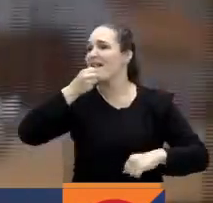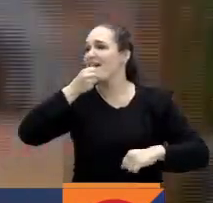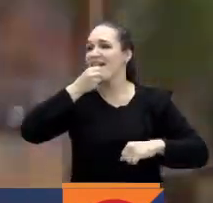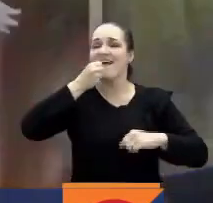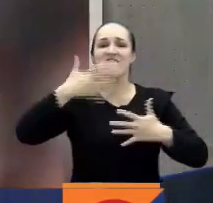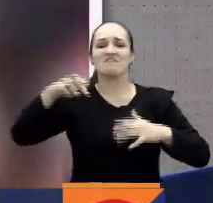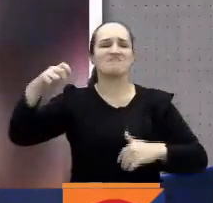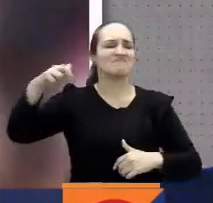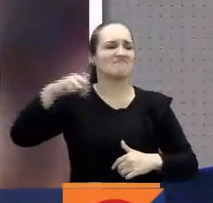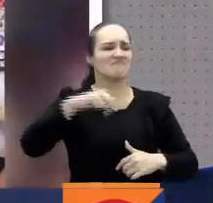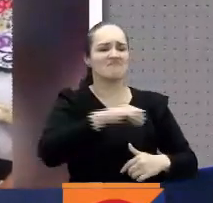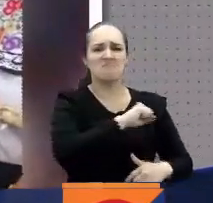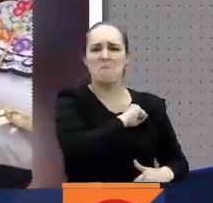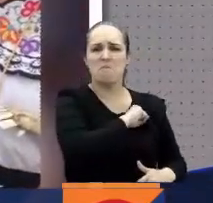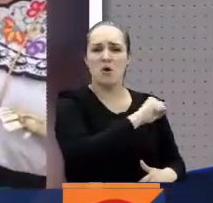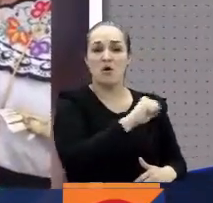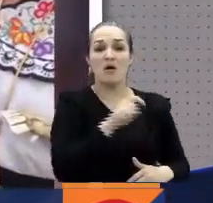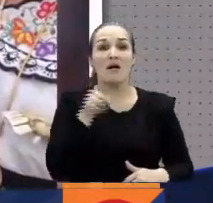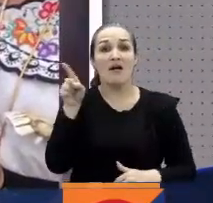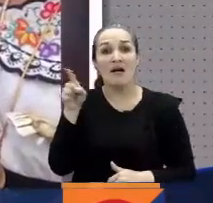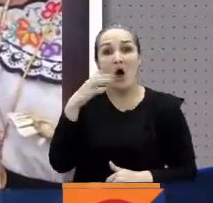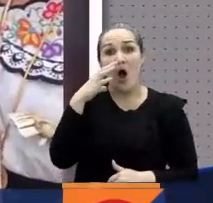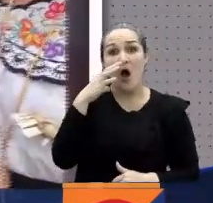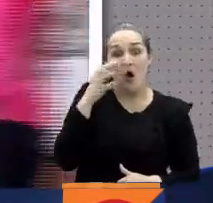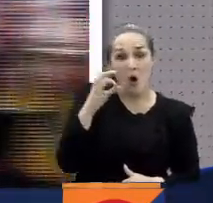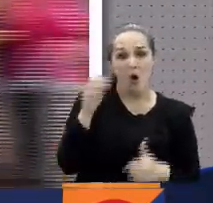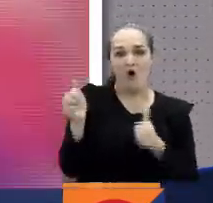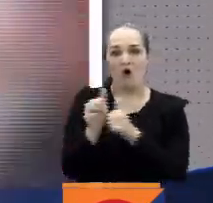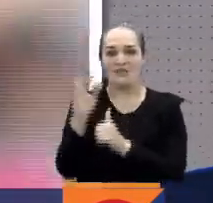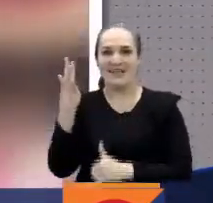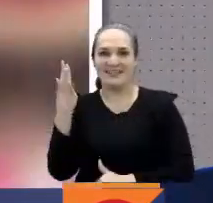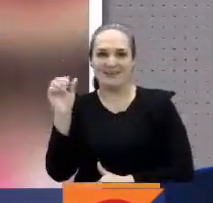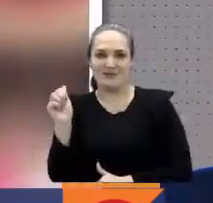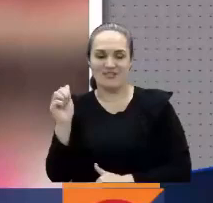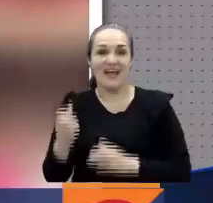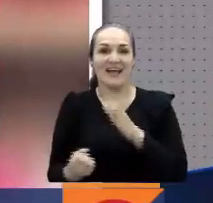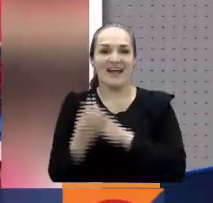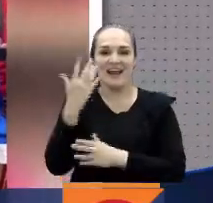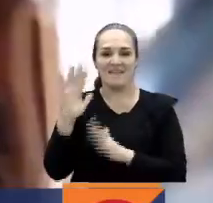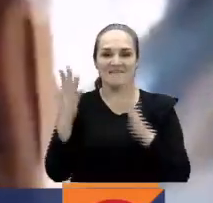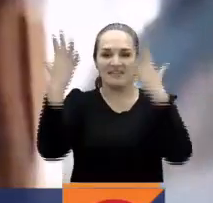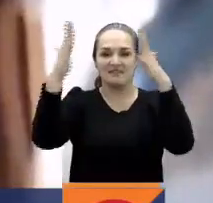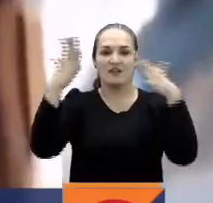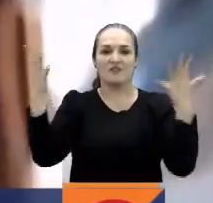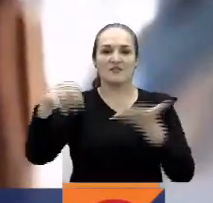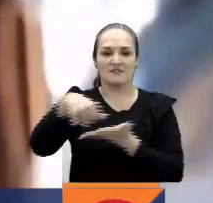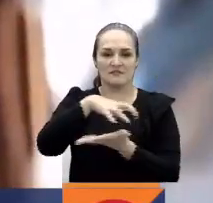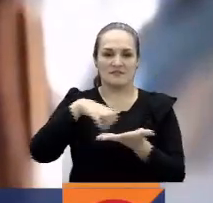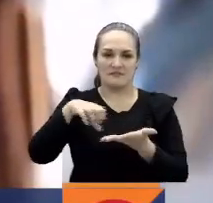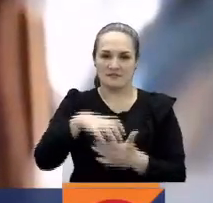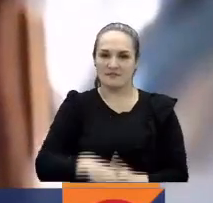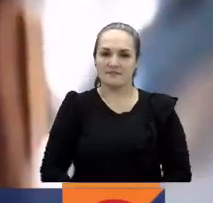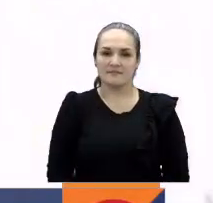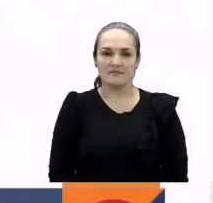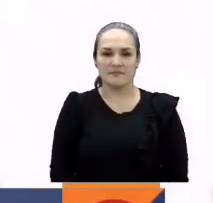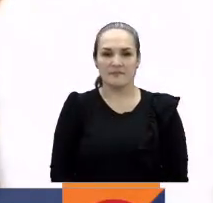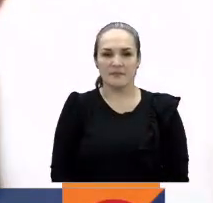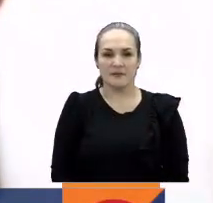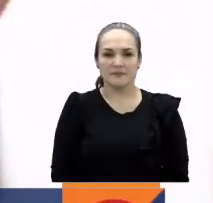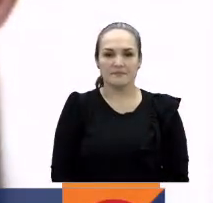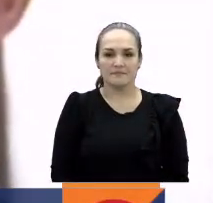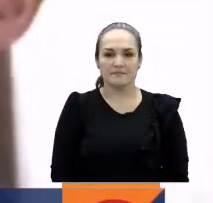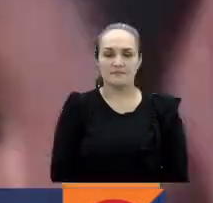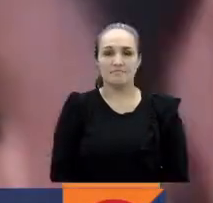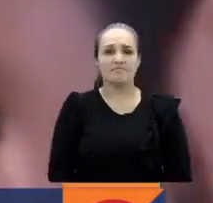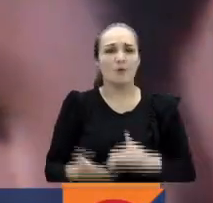Barichara, que él, junto a su esposa Nórida Rodríguez, creó y dirigió en Santander. La próxima vez tiene que tener más paciencia. ¿Sí? Su